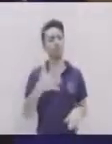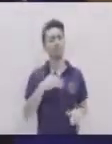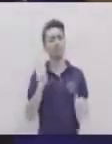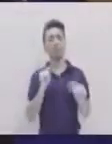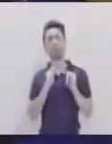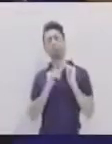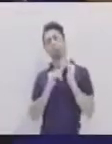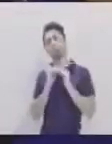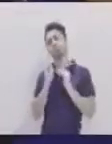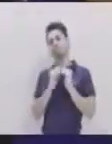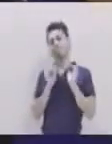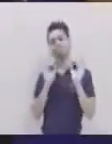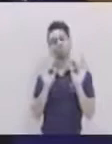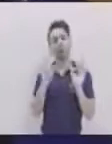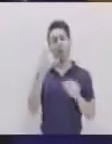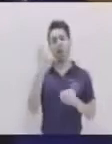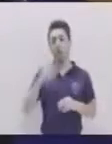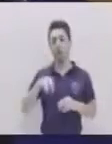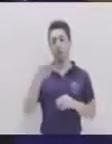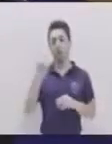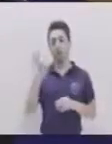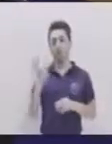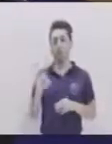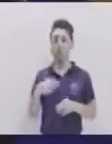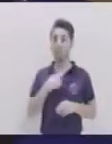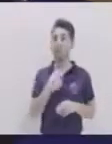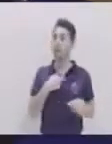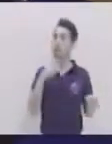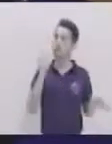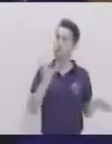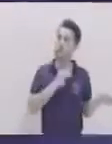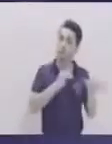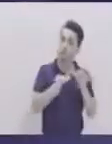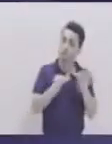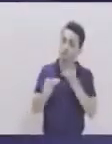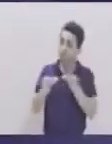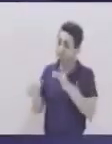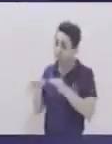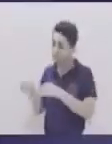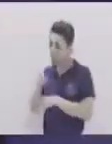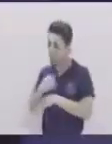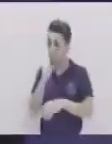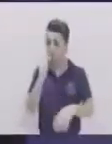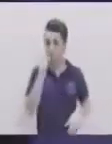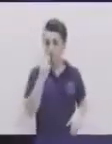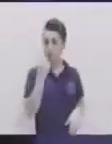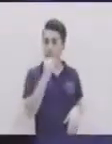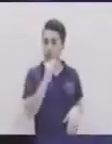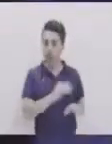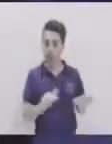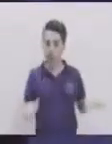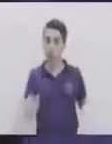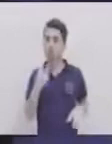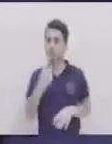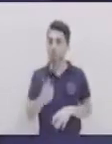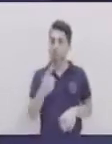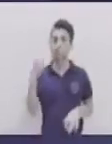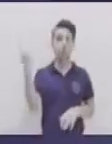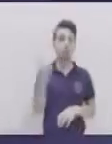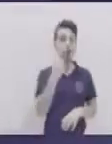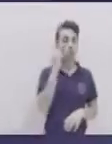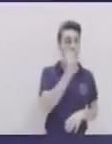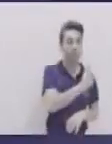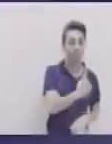cómodos. La maestra siempre les explicaba a los niños que todos somos importantes